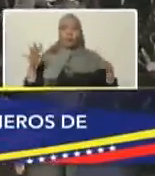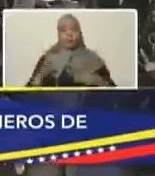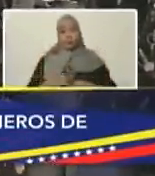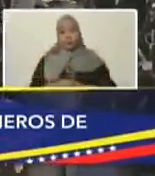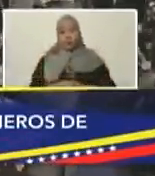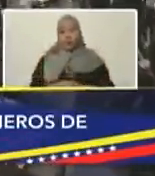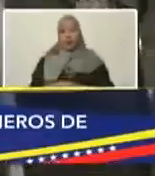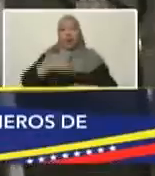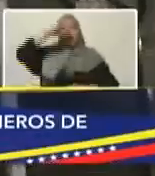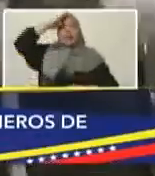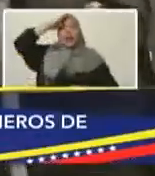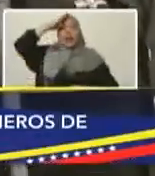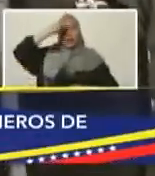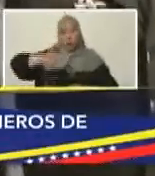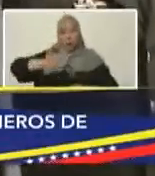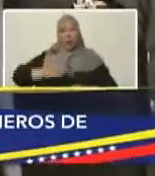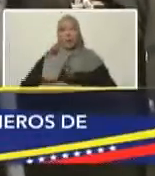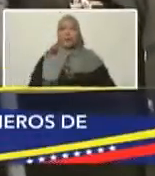¡Saludo!